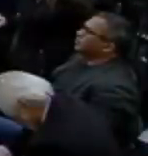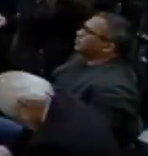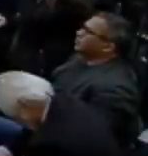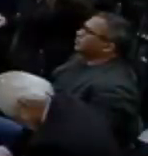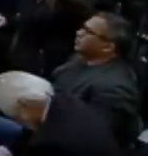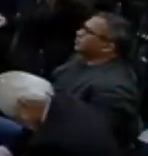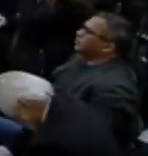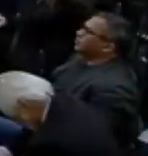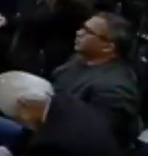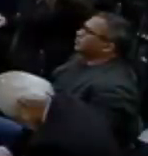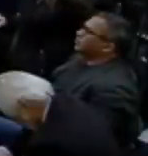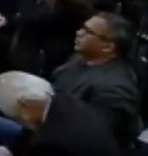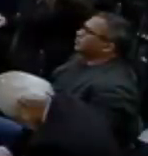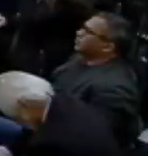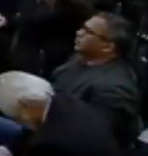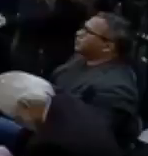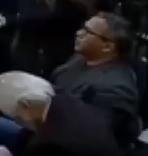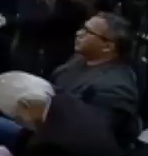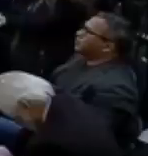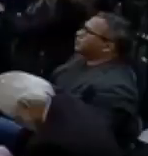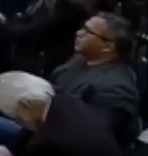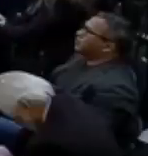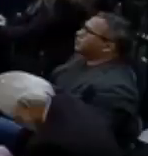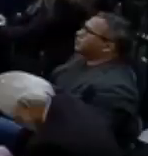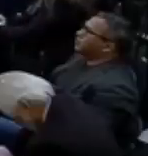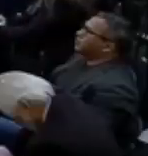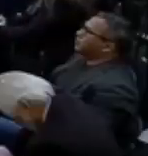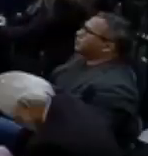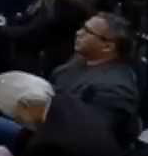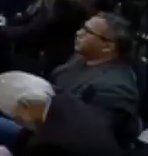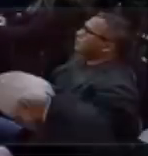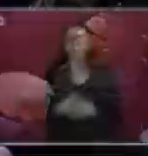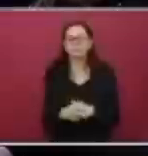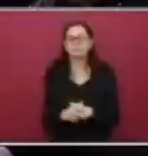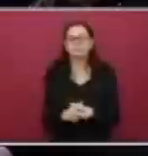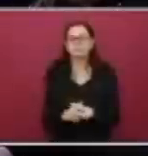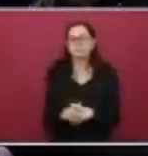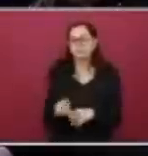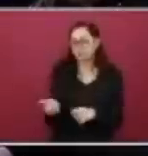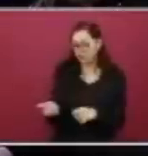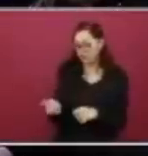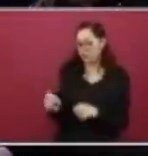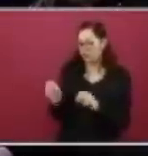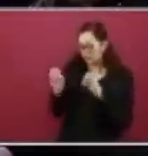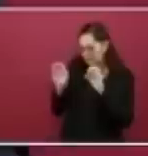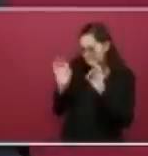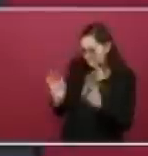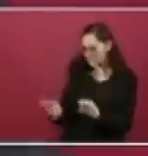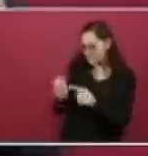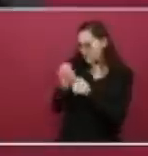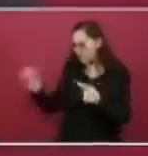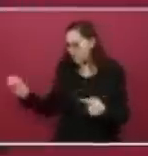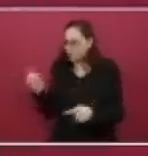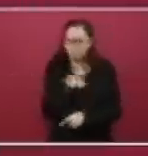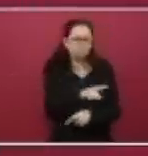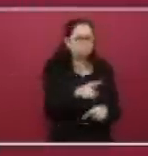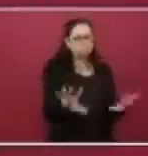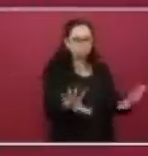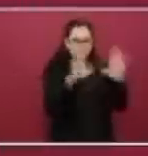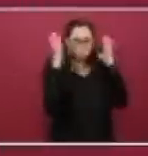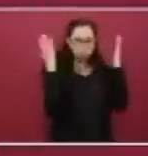bien organizada este cuando es espontánea la